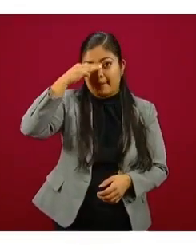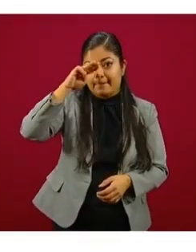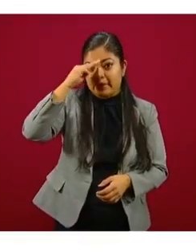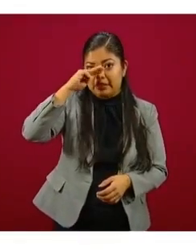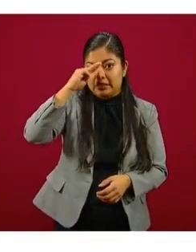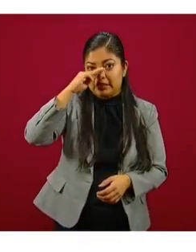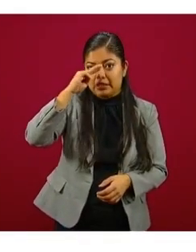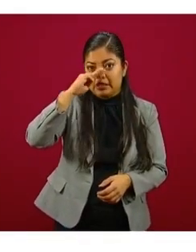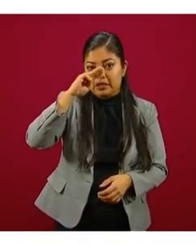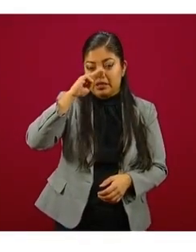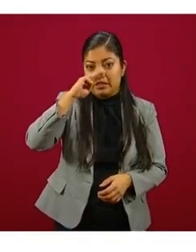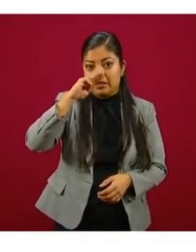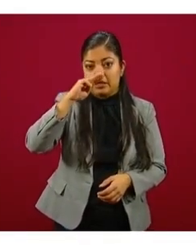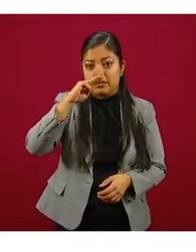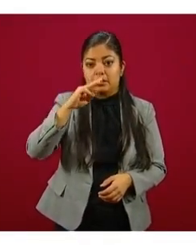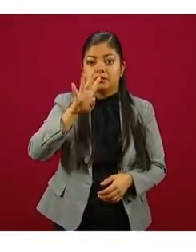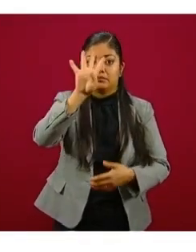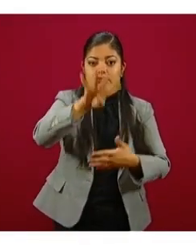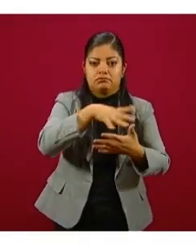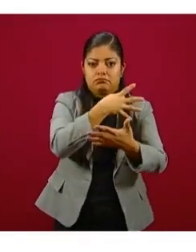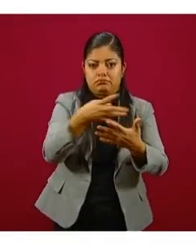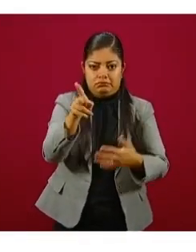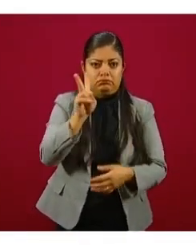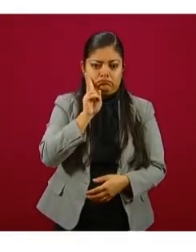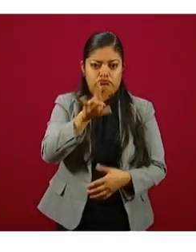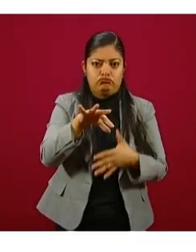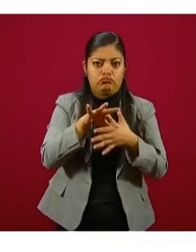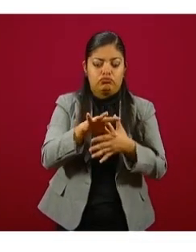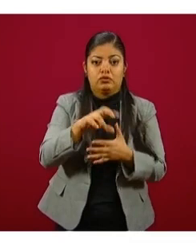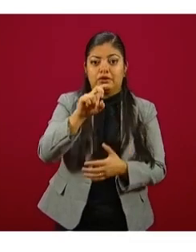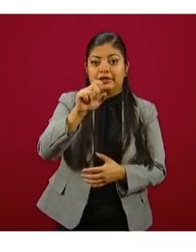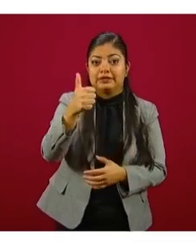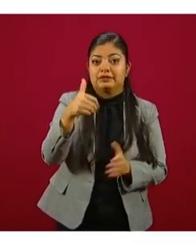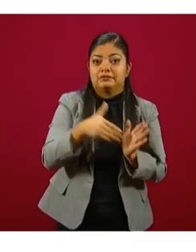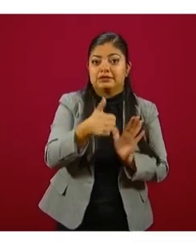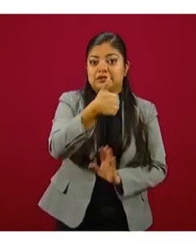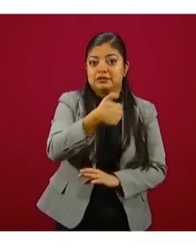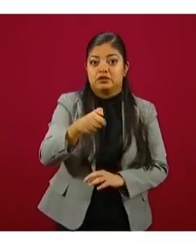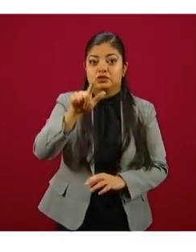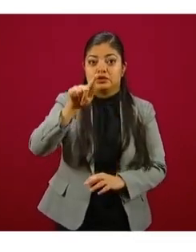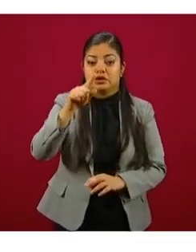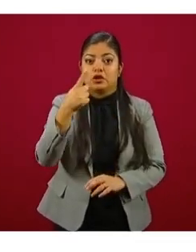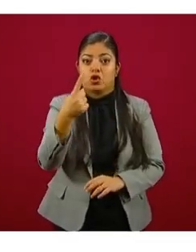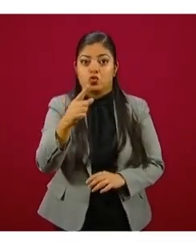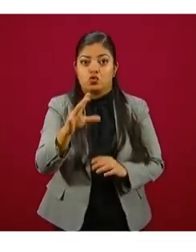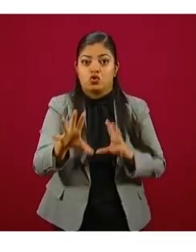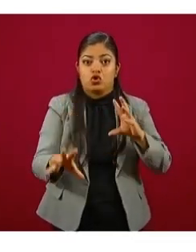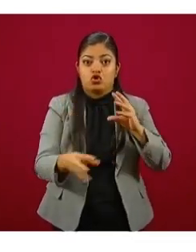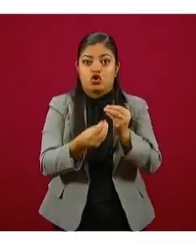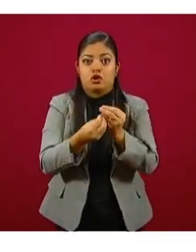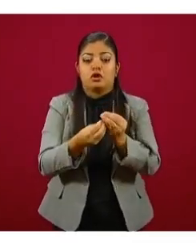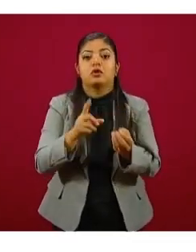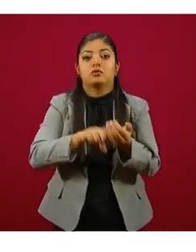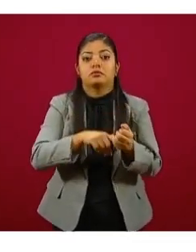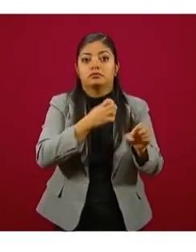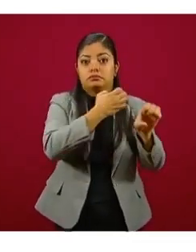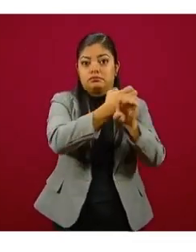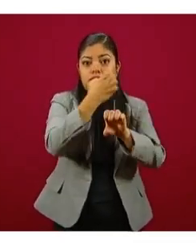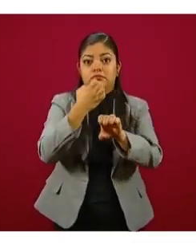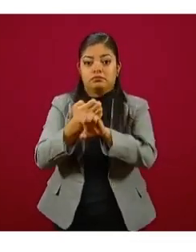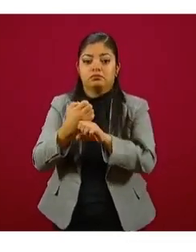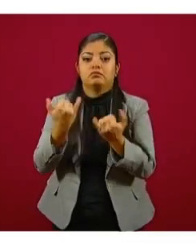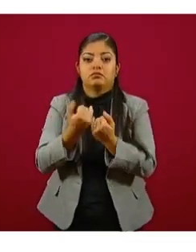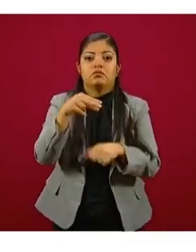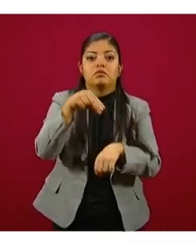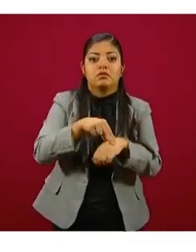en la tabla lo pueden ustedes constatar, las 36.671 total por estados, tanto en medicina